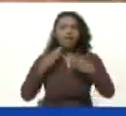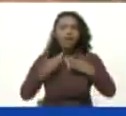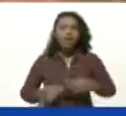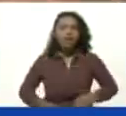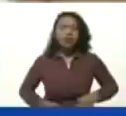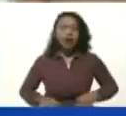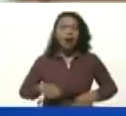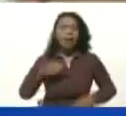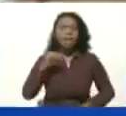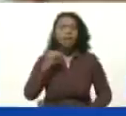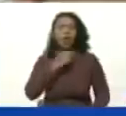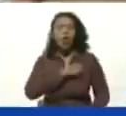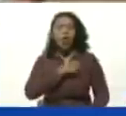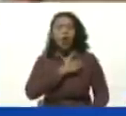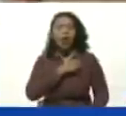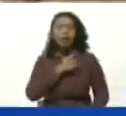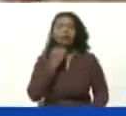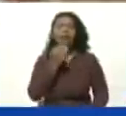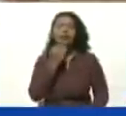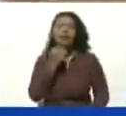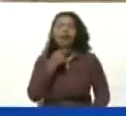físicamente, moralmente, estuvo a punto de morir.